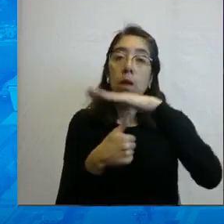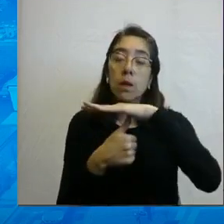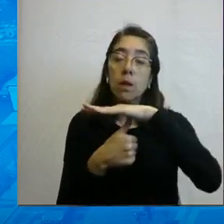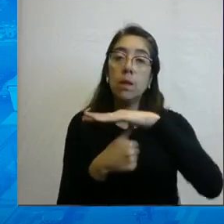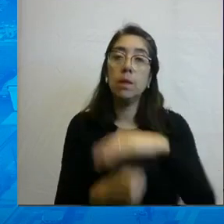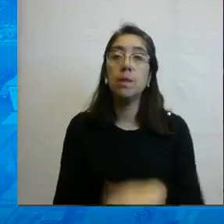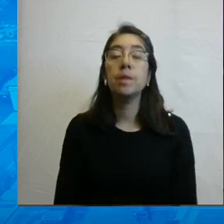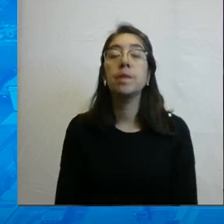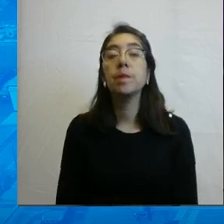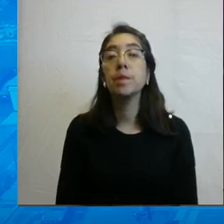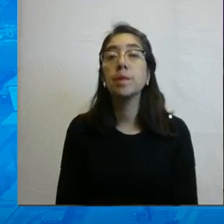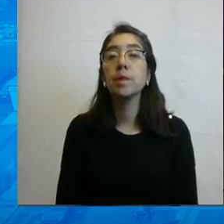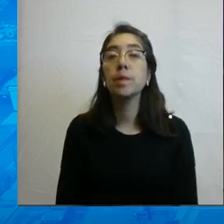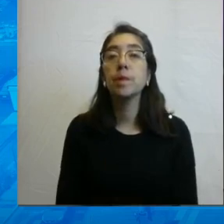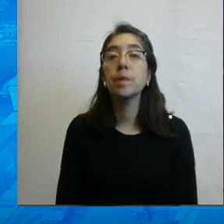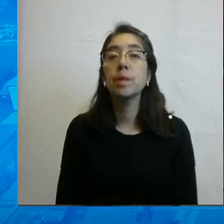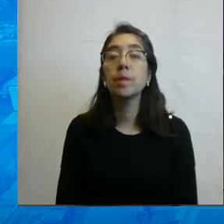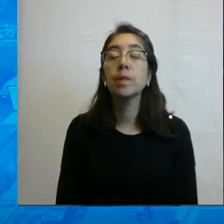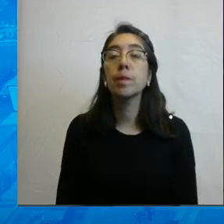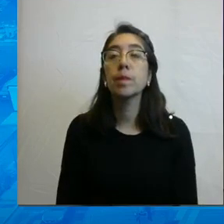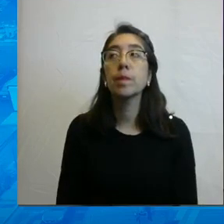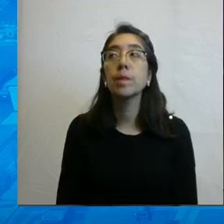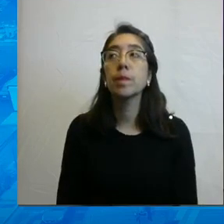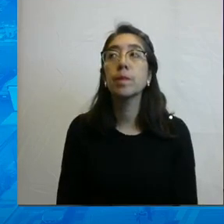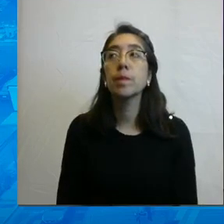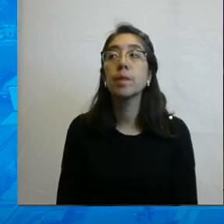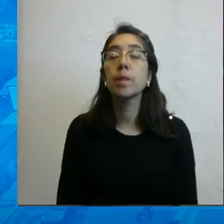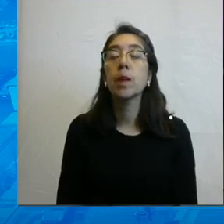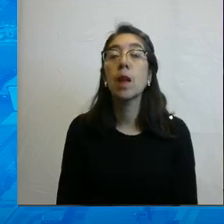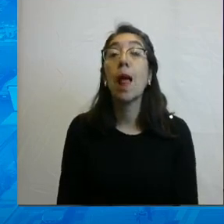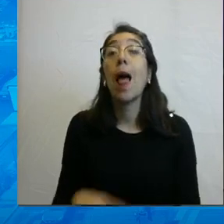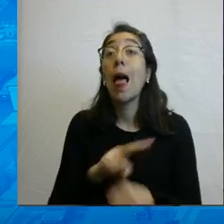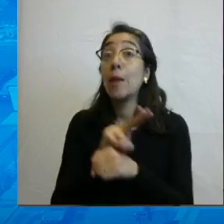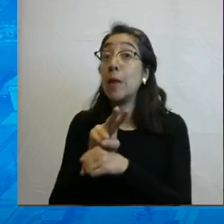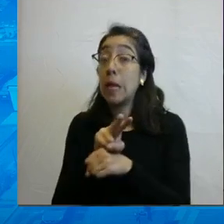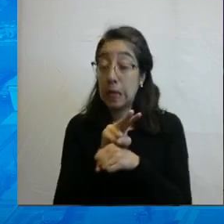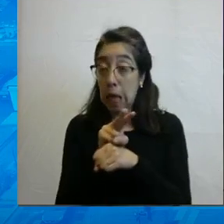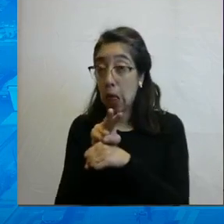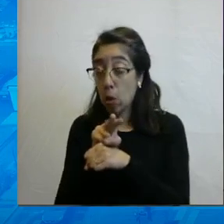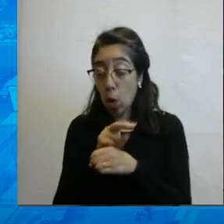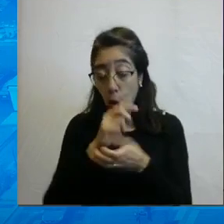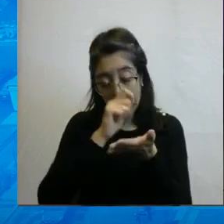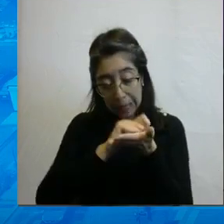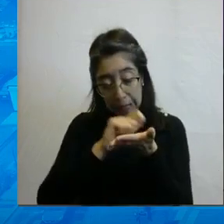El señor administrador municipal tomó nota muy atentamente de cada una